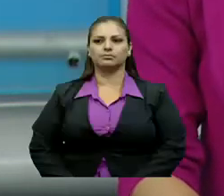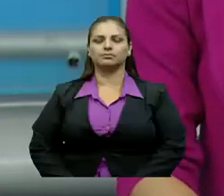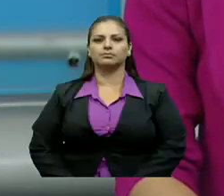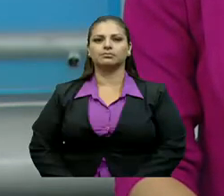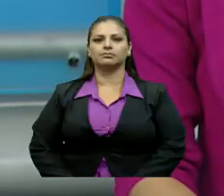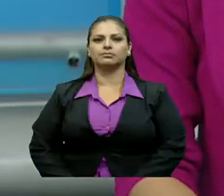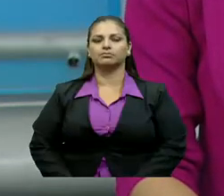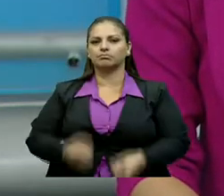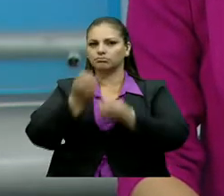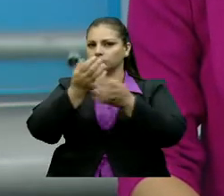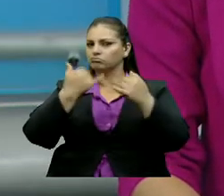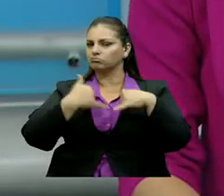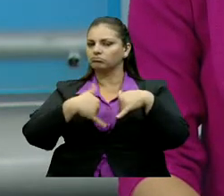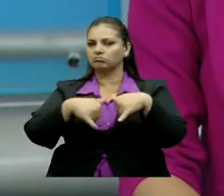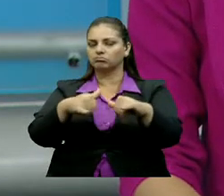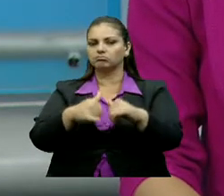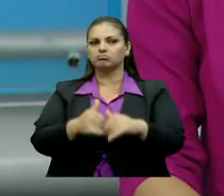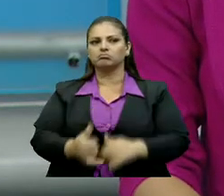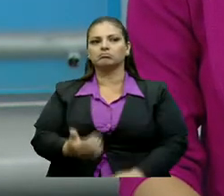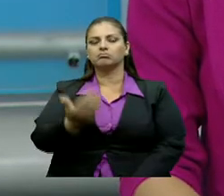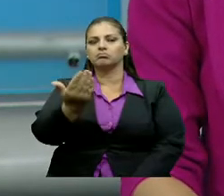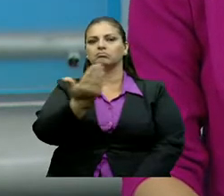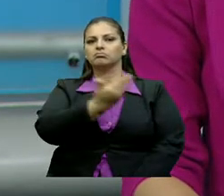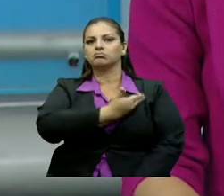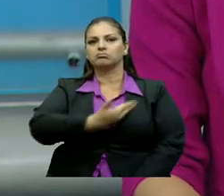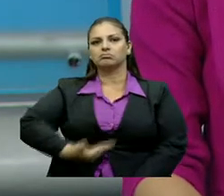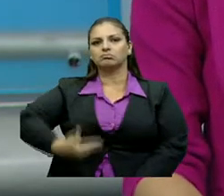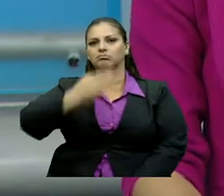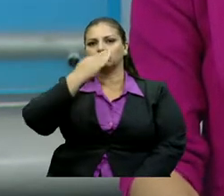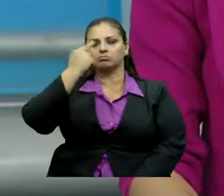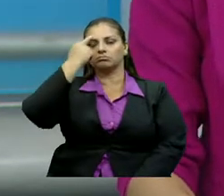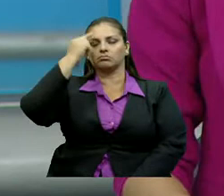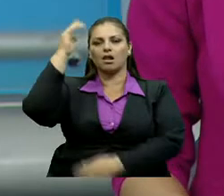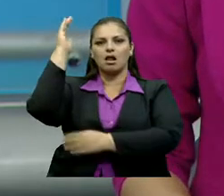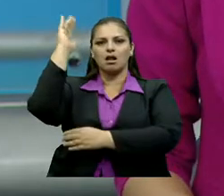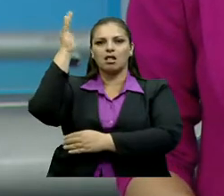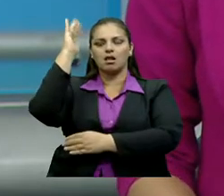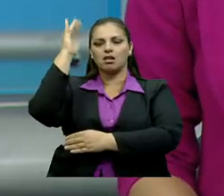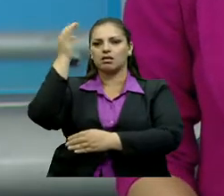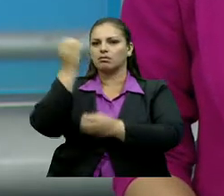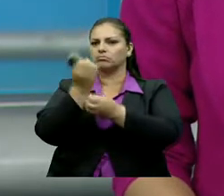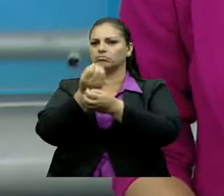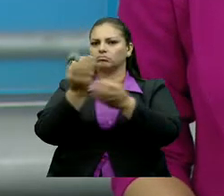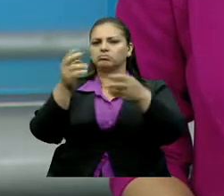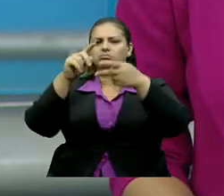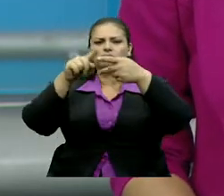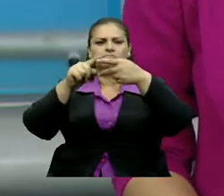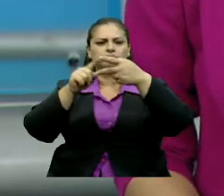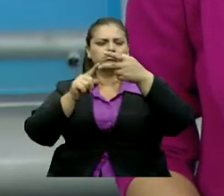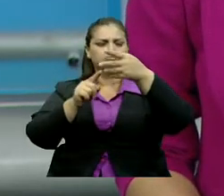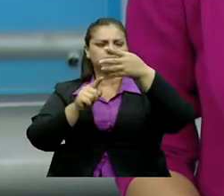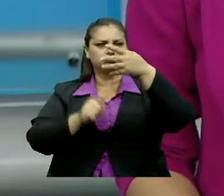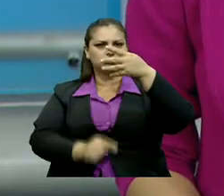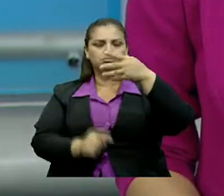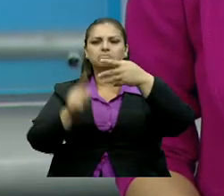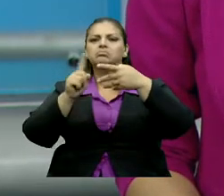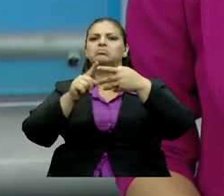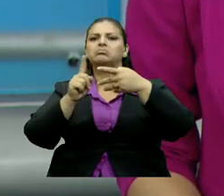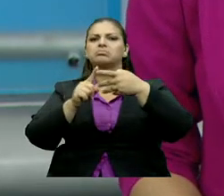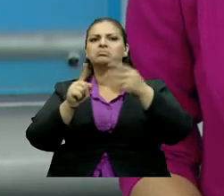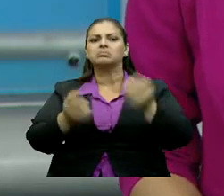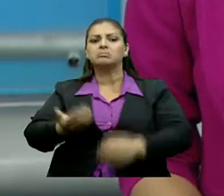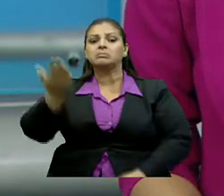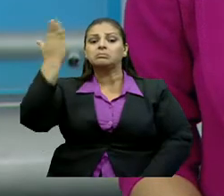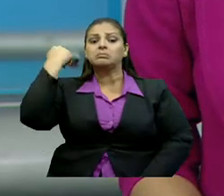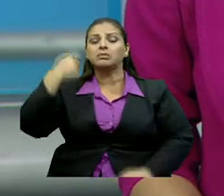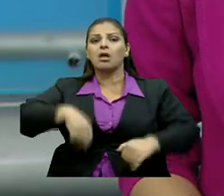Continuamos informando, amigos. El presidente Rafael Correa recordó el feriado bancario y abordó temas que giran alrededor de la segunda vuelta